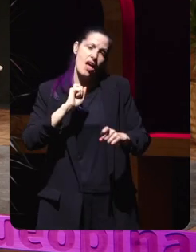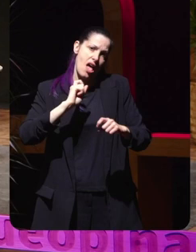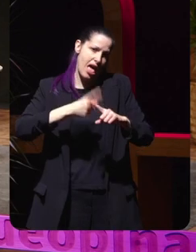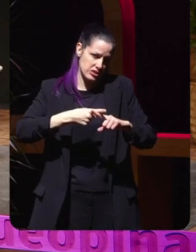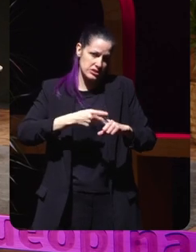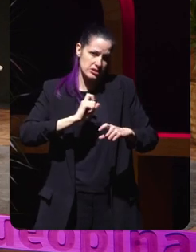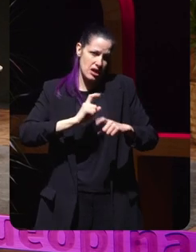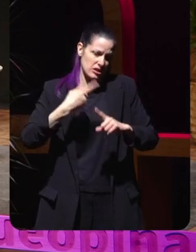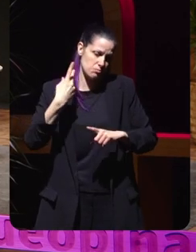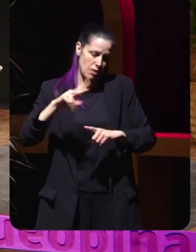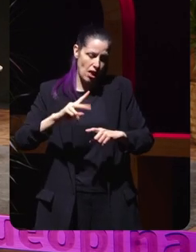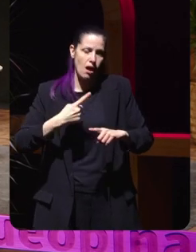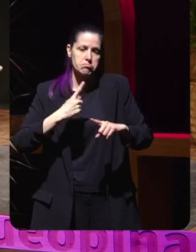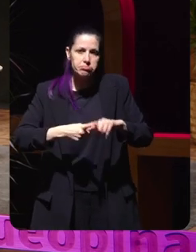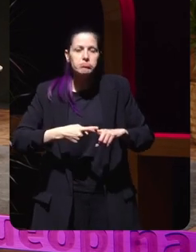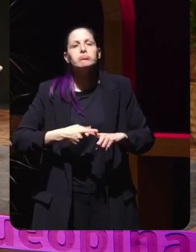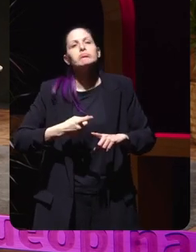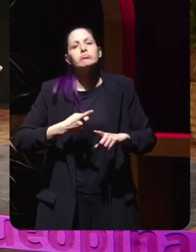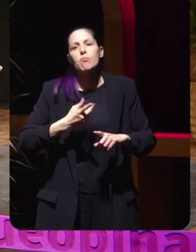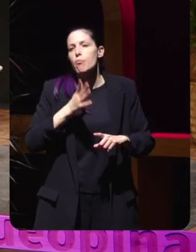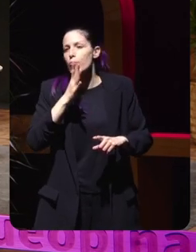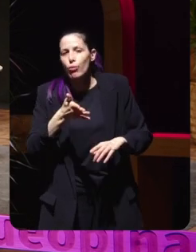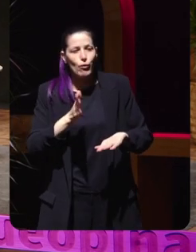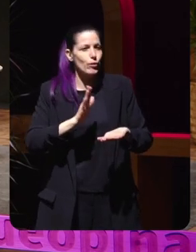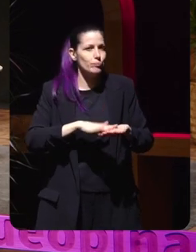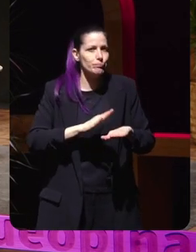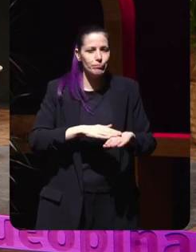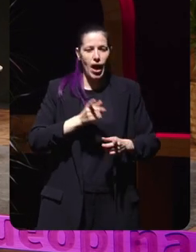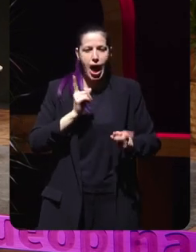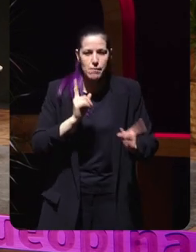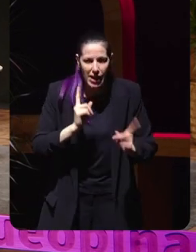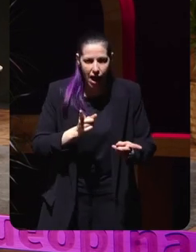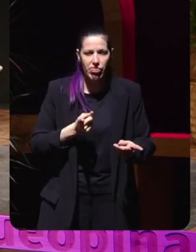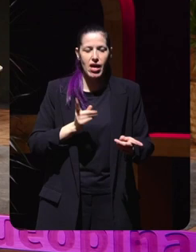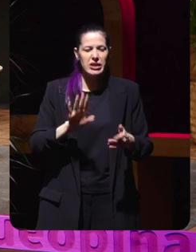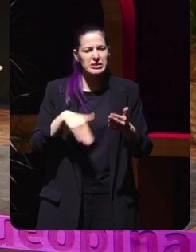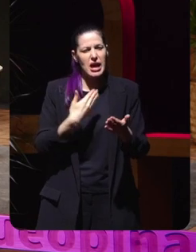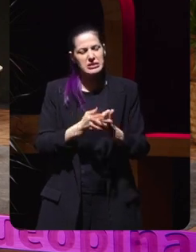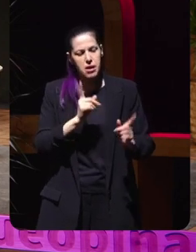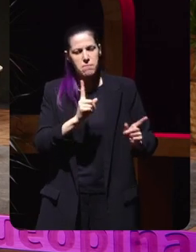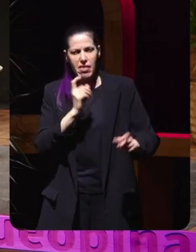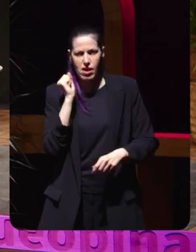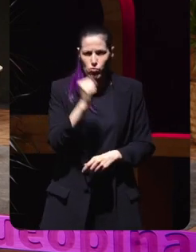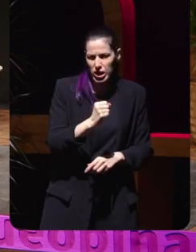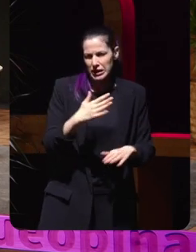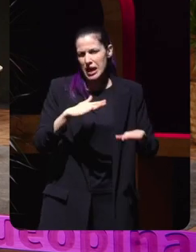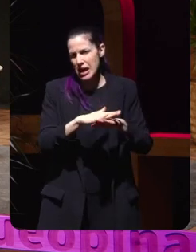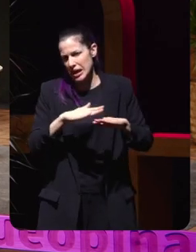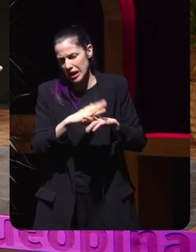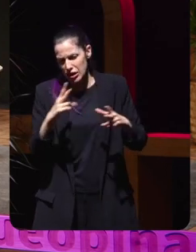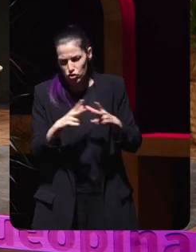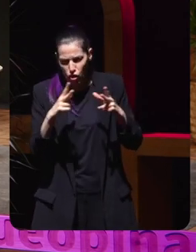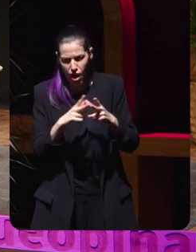amenazas por bueno de todo un auténtica barbaridad de amenazas de muerte amenazas a través de las redes sociales